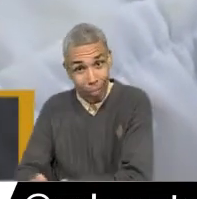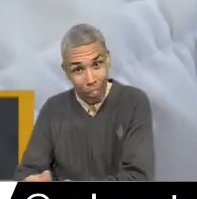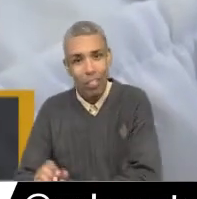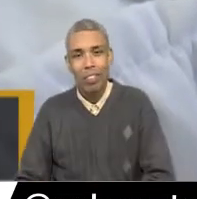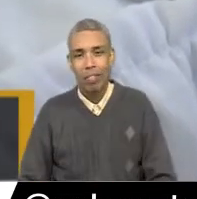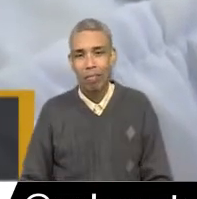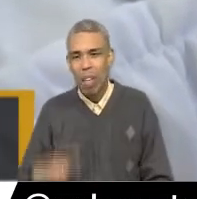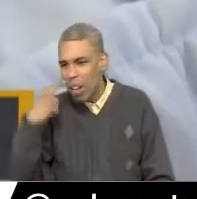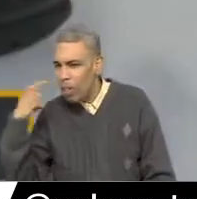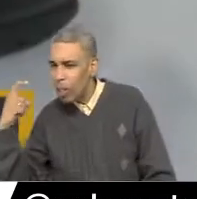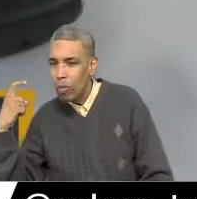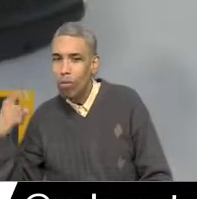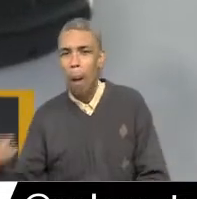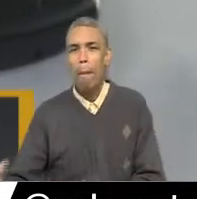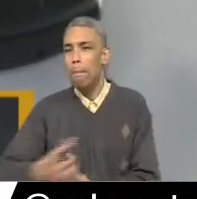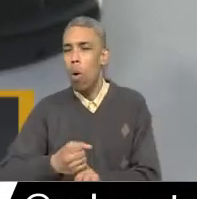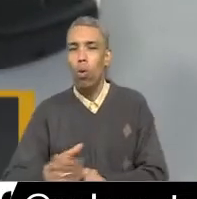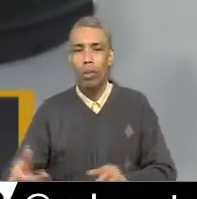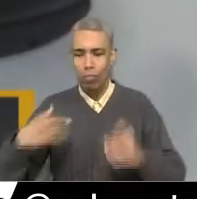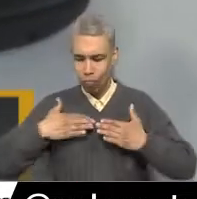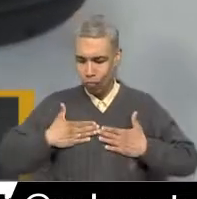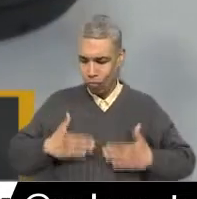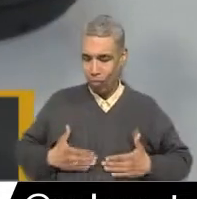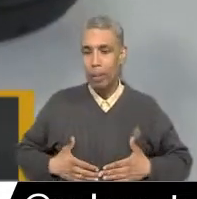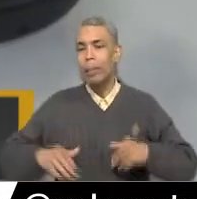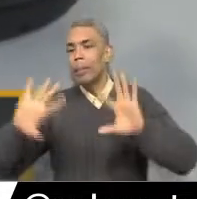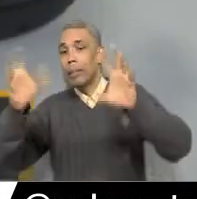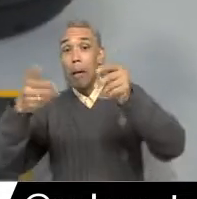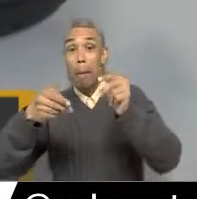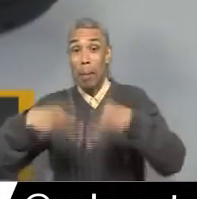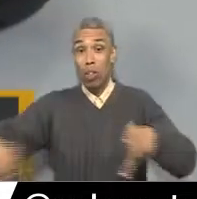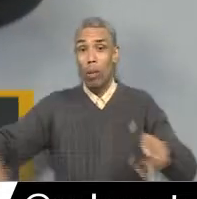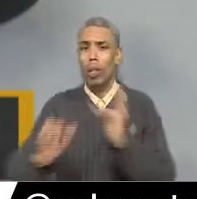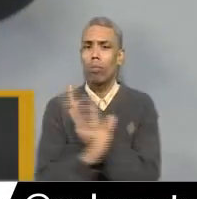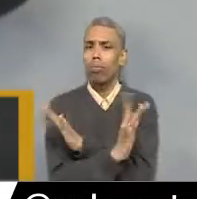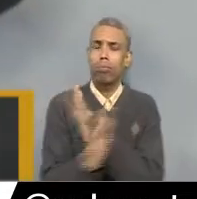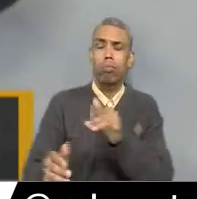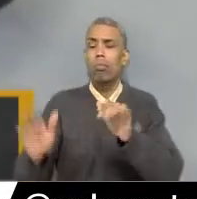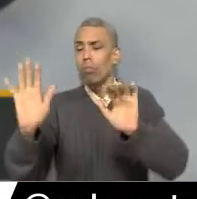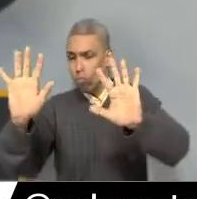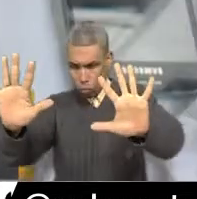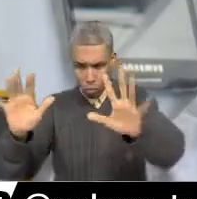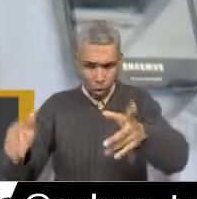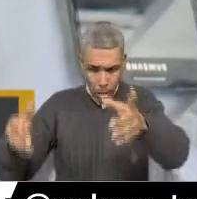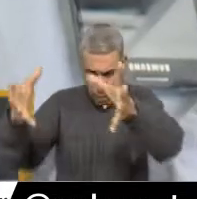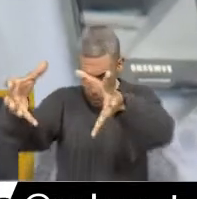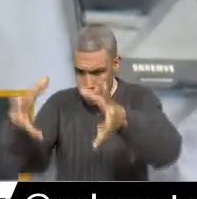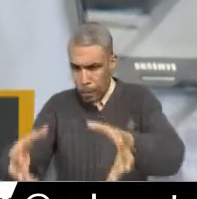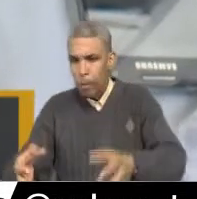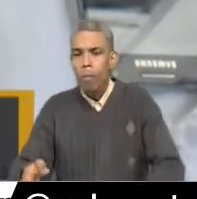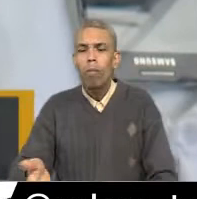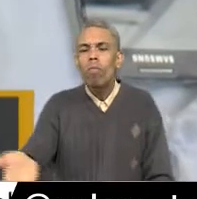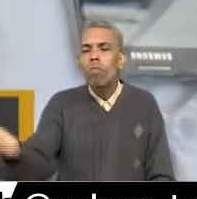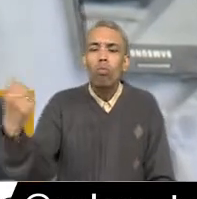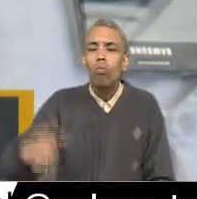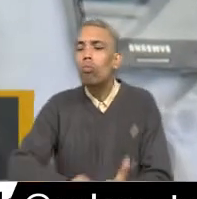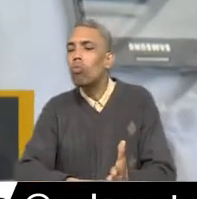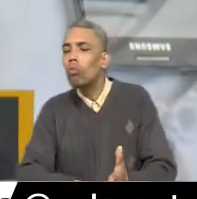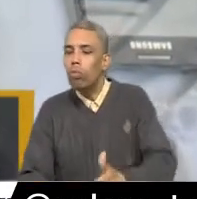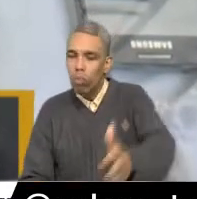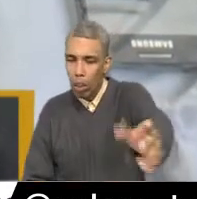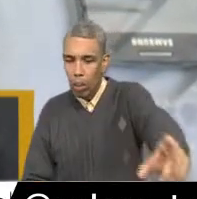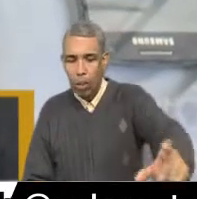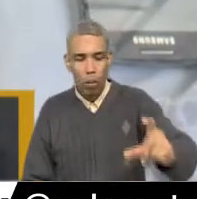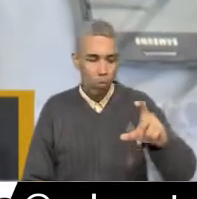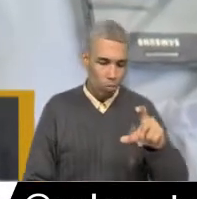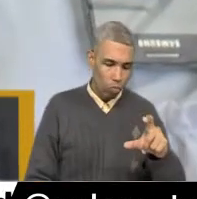dando. Por medio de la requisa de identificación de personas, se logra establecer y solicitar el número email y ahí